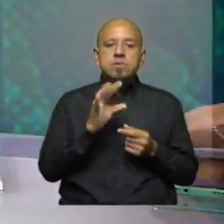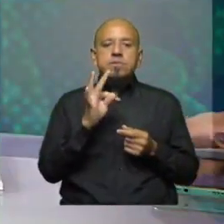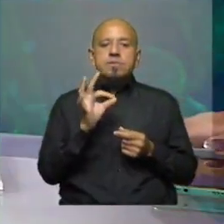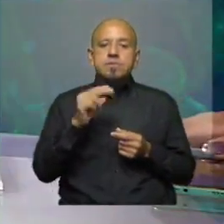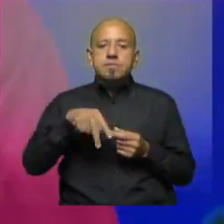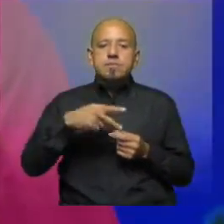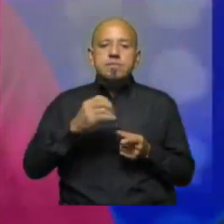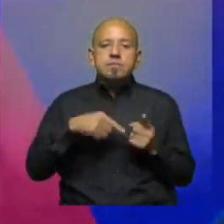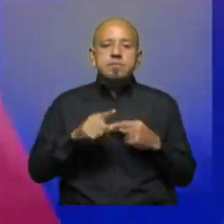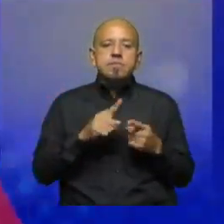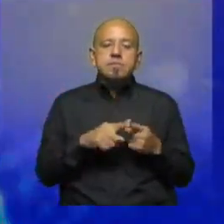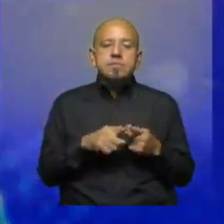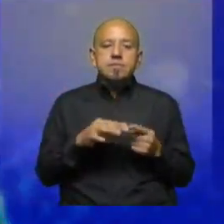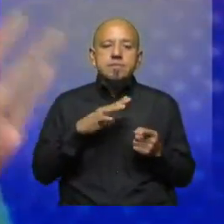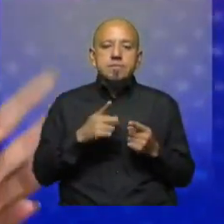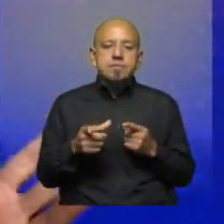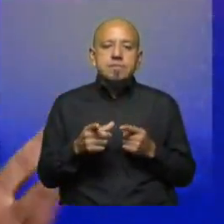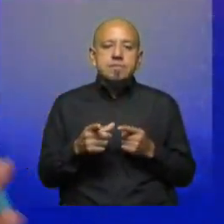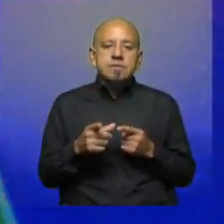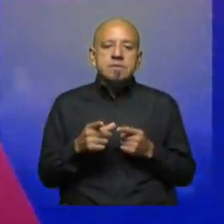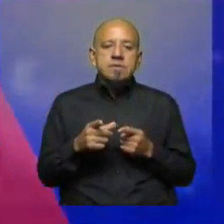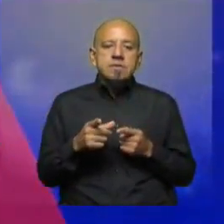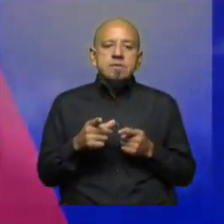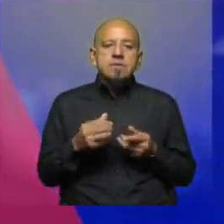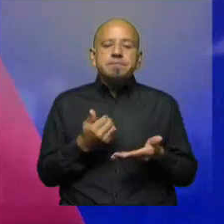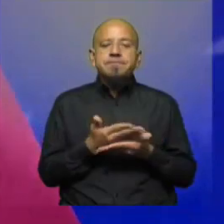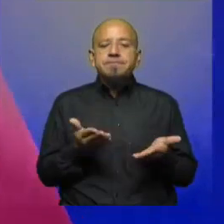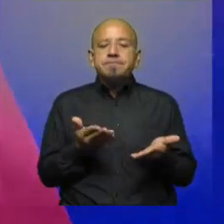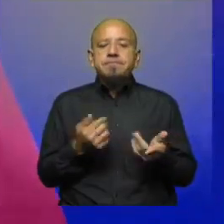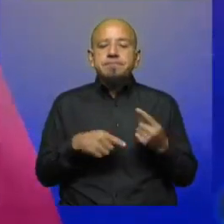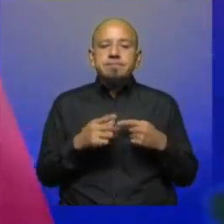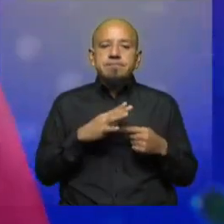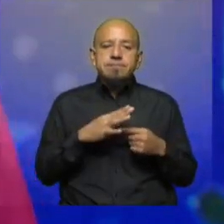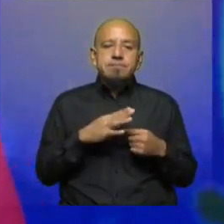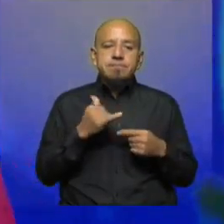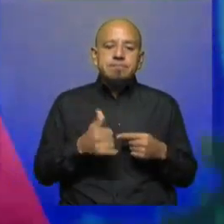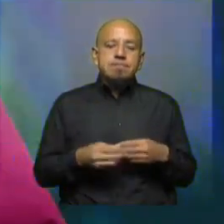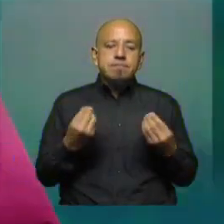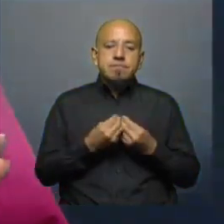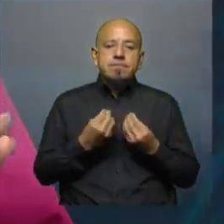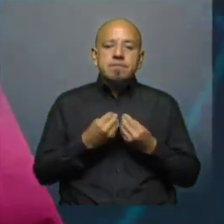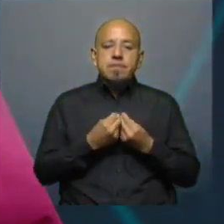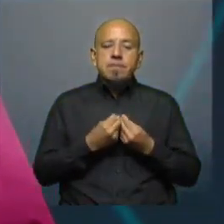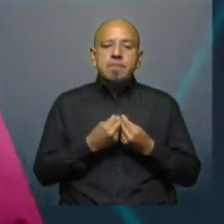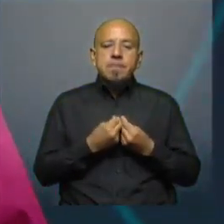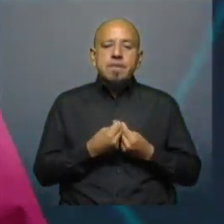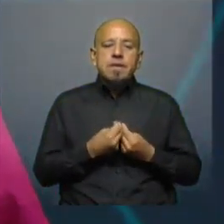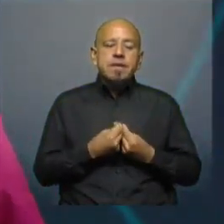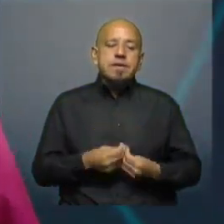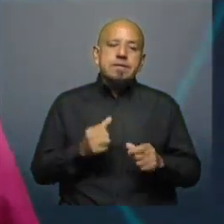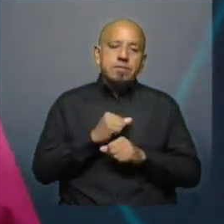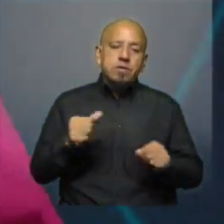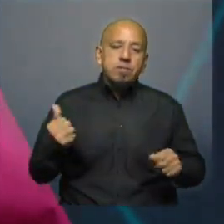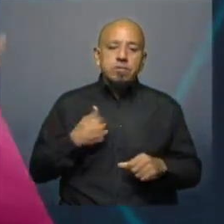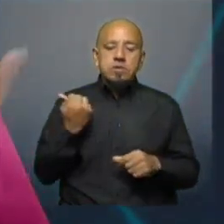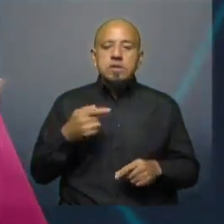el Rosedal. Tiene fotogalería. Es un espacio súper amplio que se puede disfrutar de diferentes